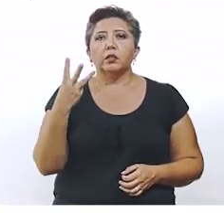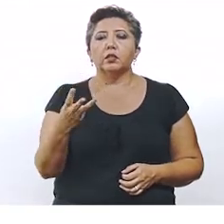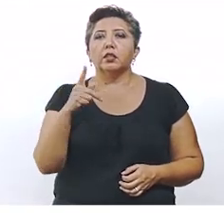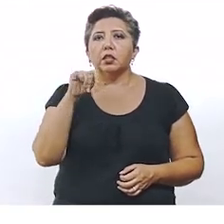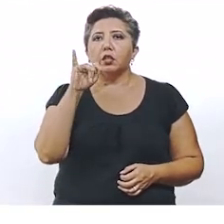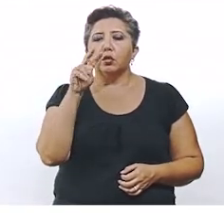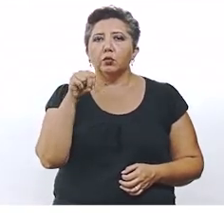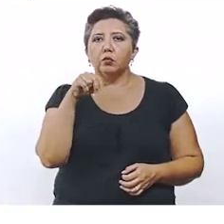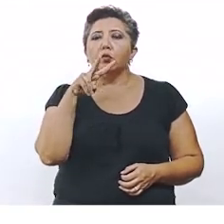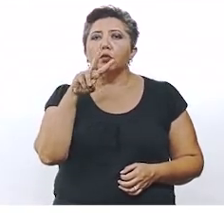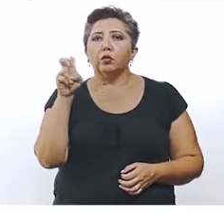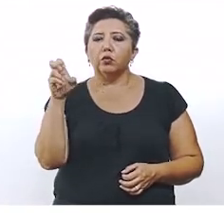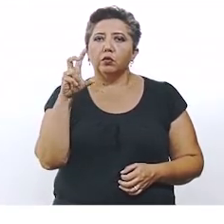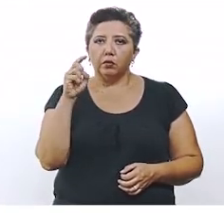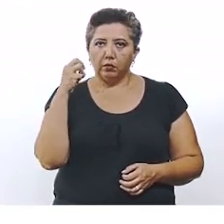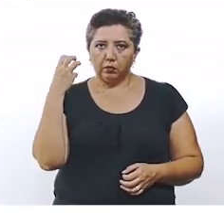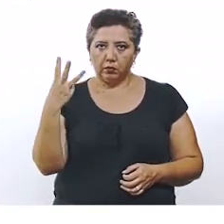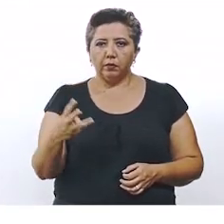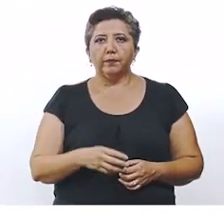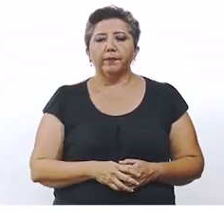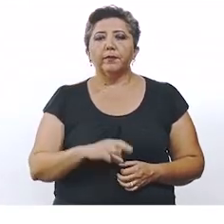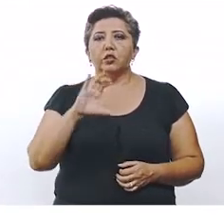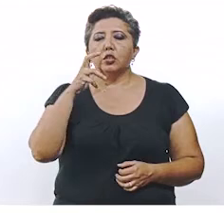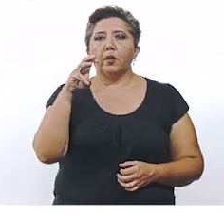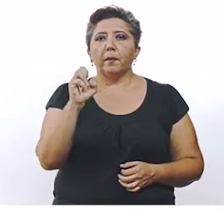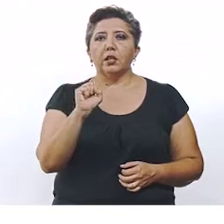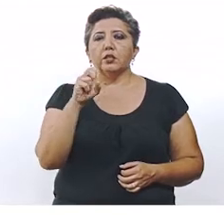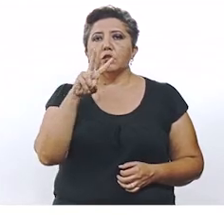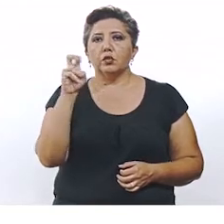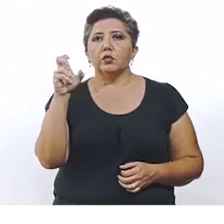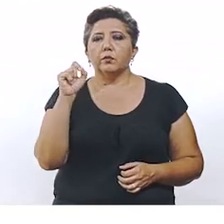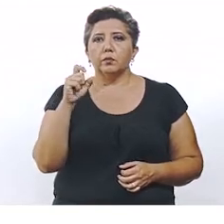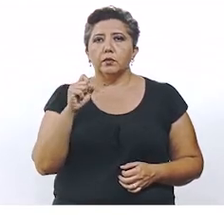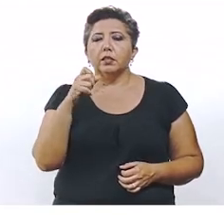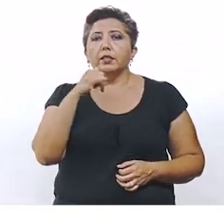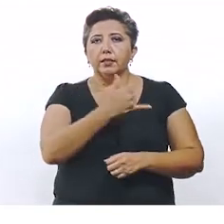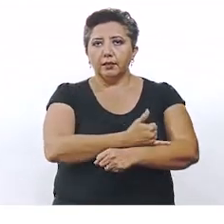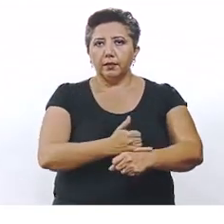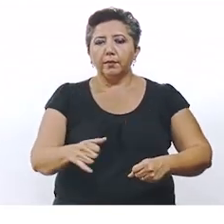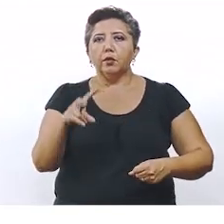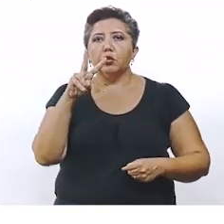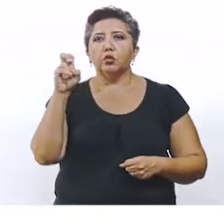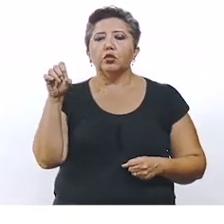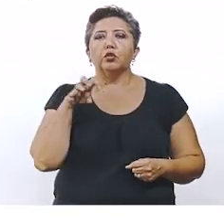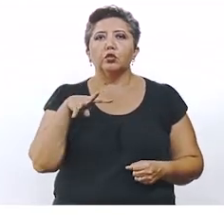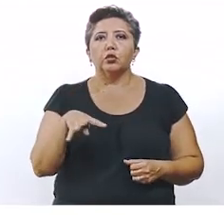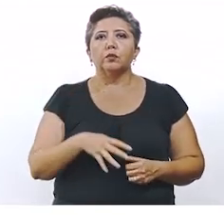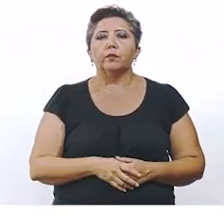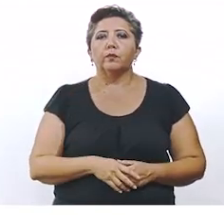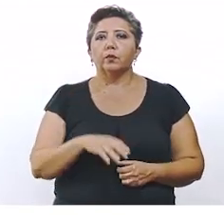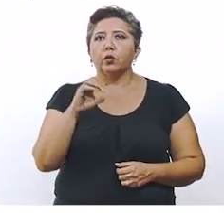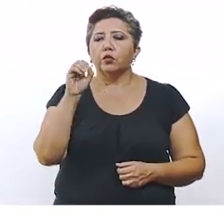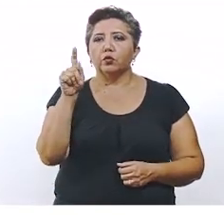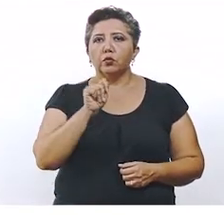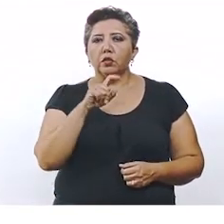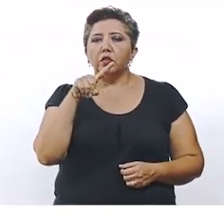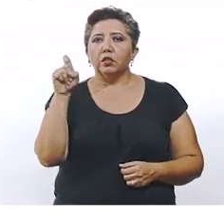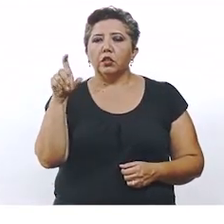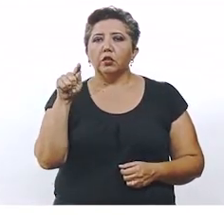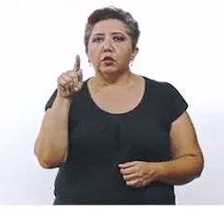263, Tinum 233, Chemash 220, Izamal 219,